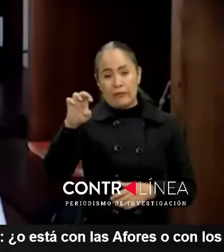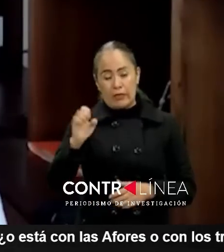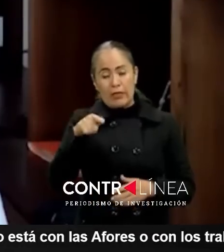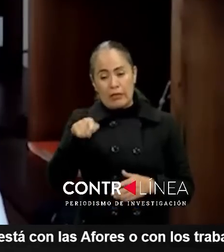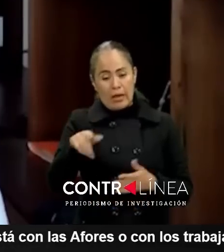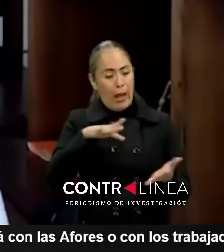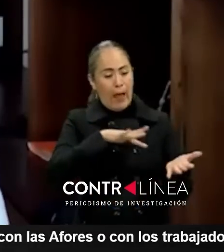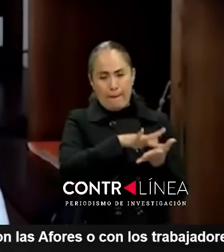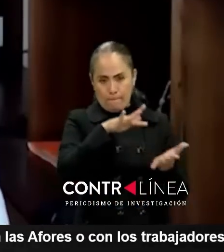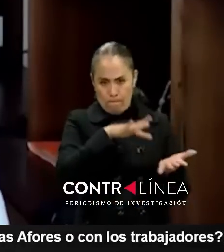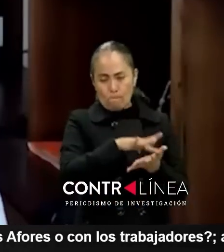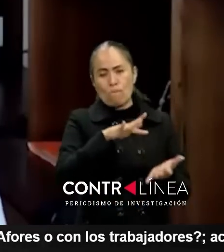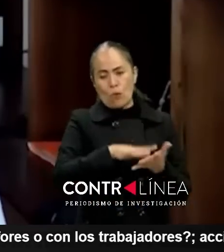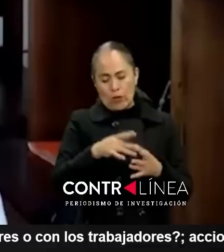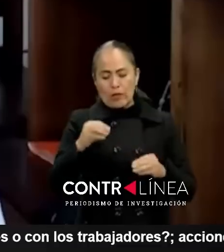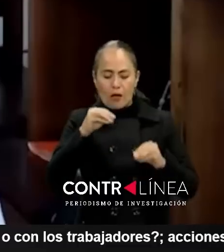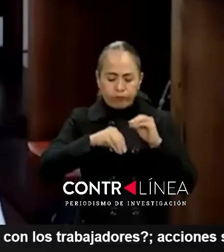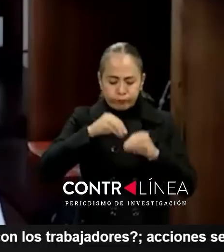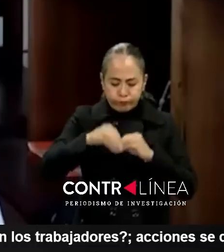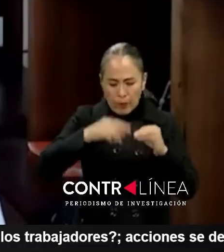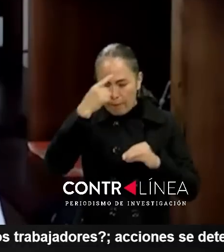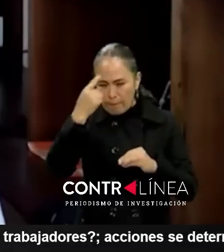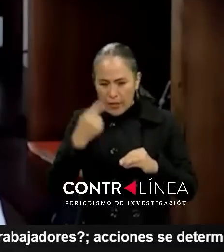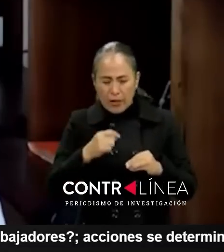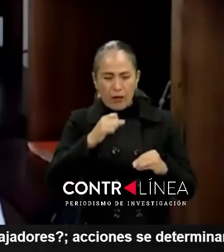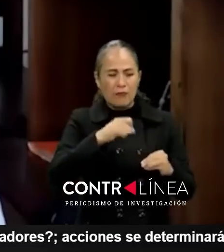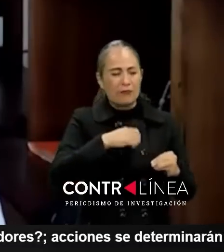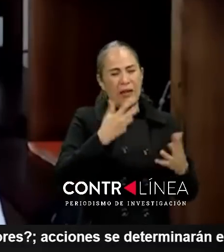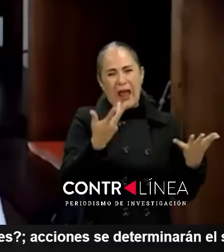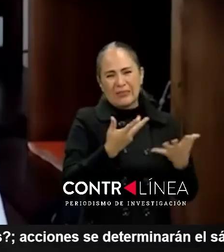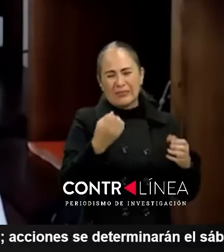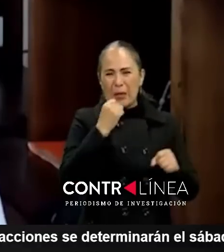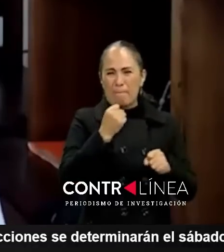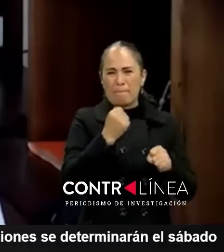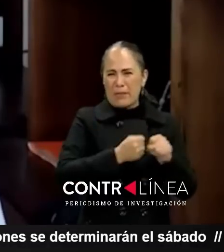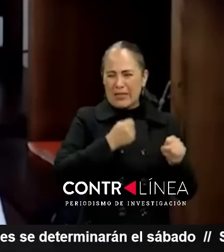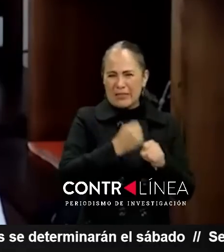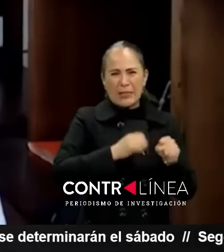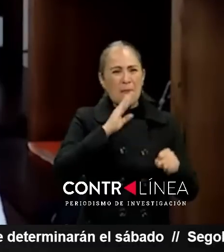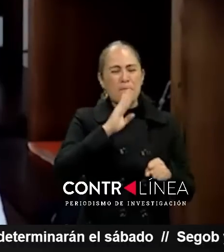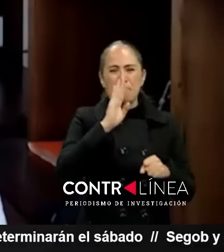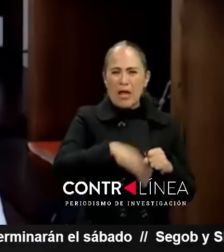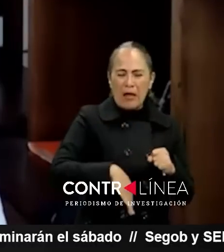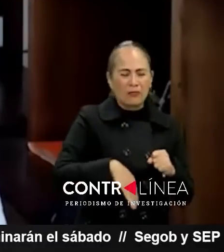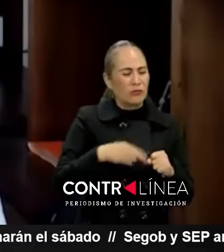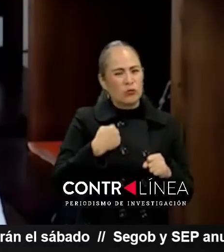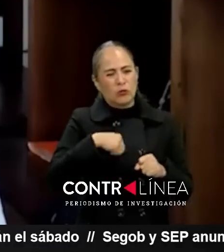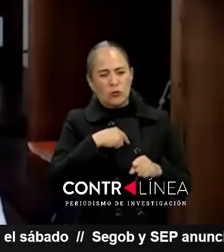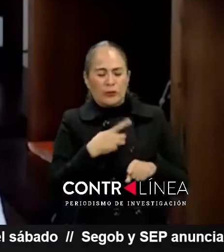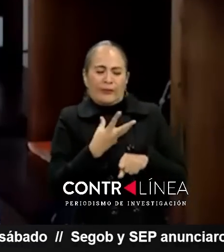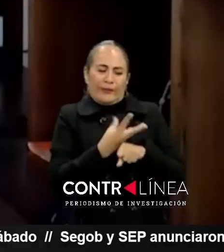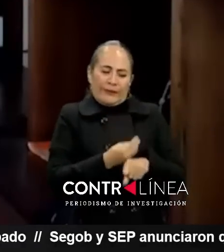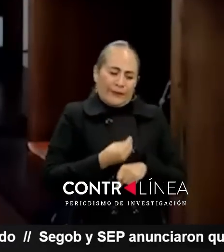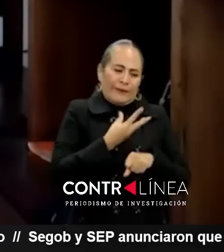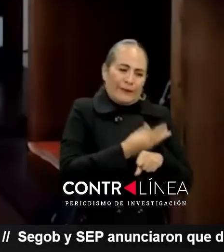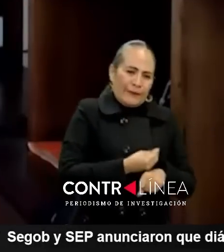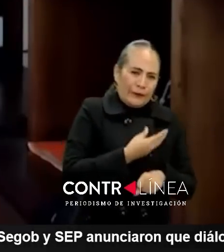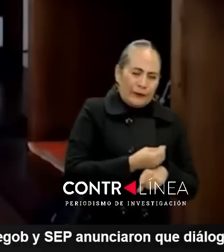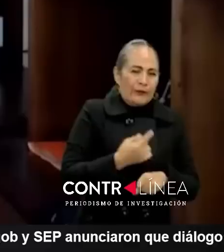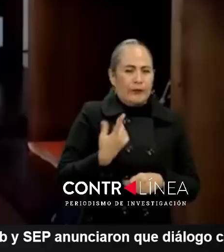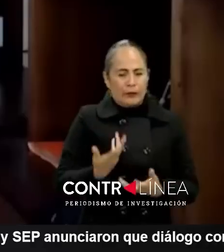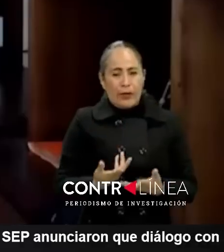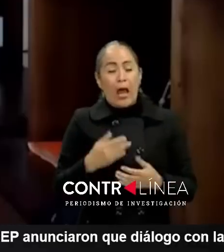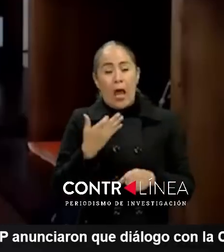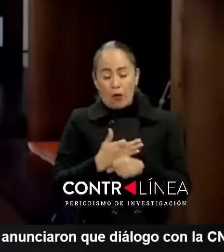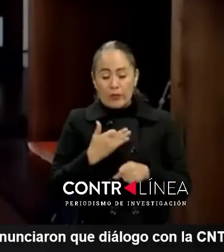parte para paliar los efectos nocivos de estas prácticas que quebrantan los pilares del sufragio. Hay procedimientos